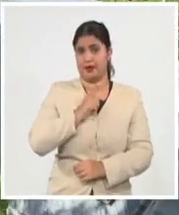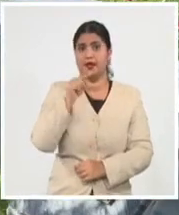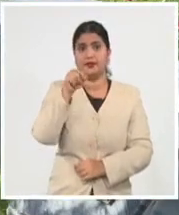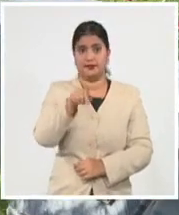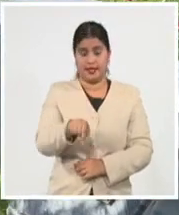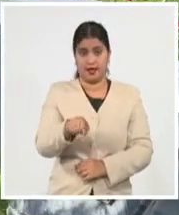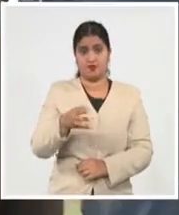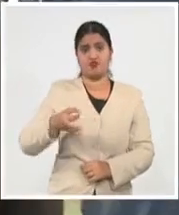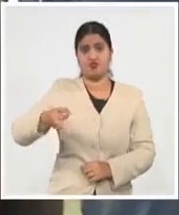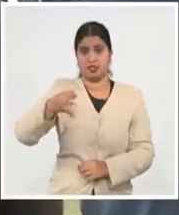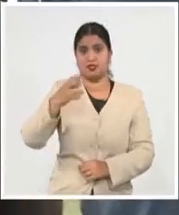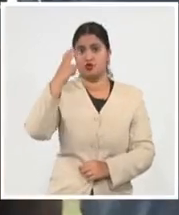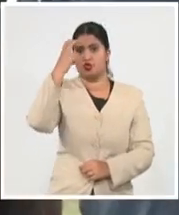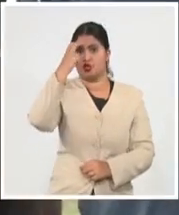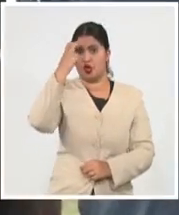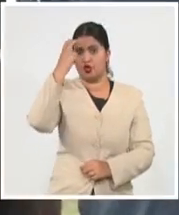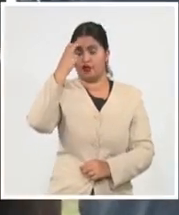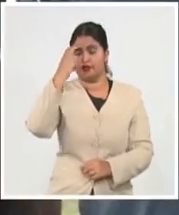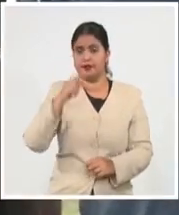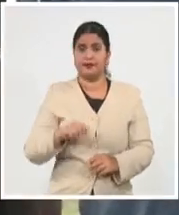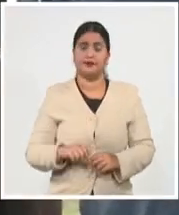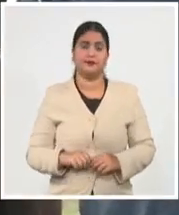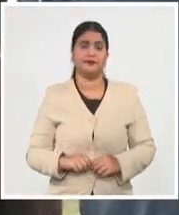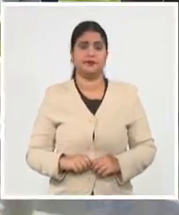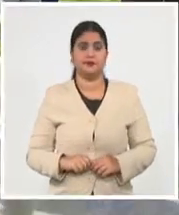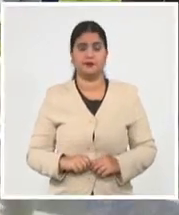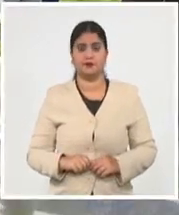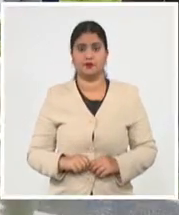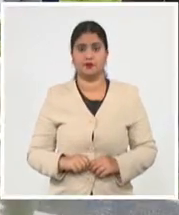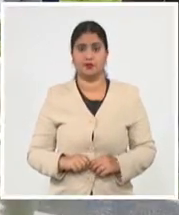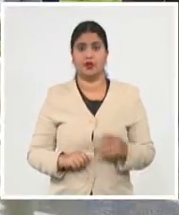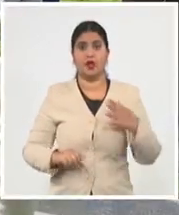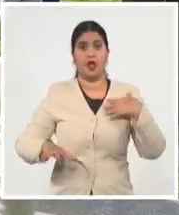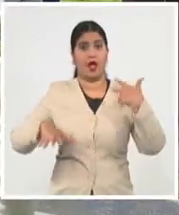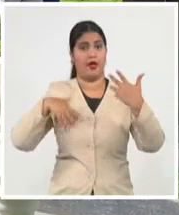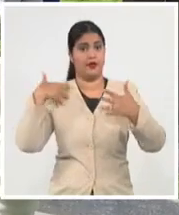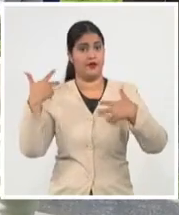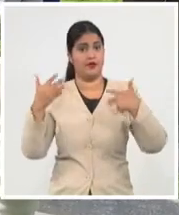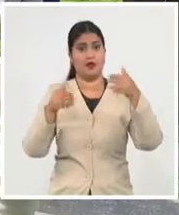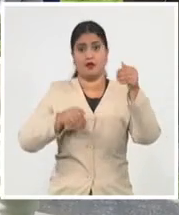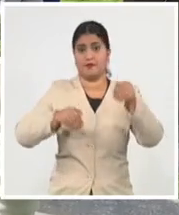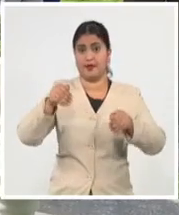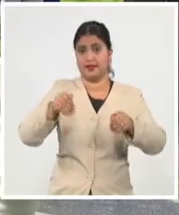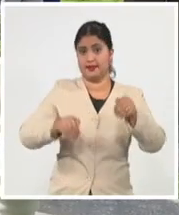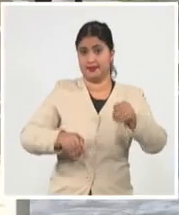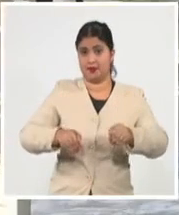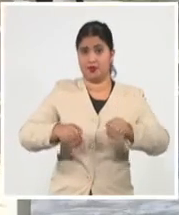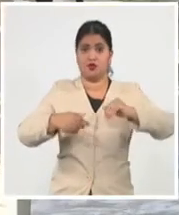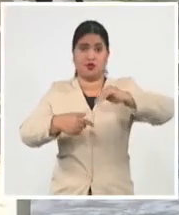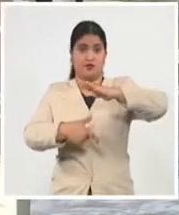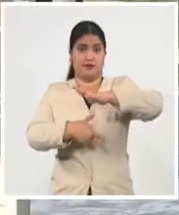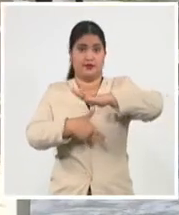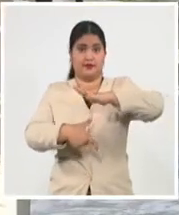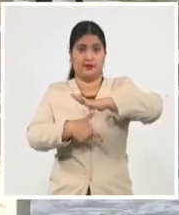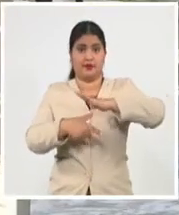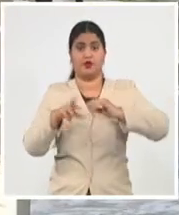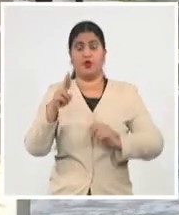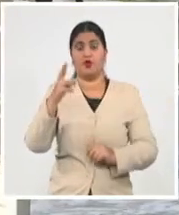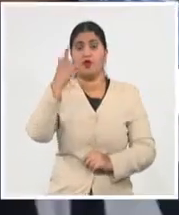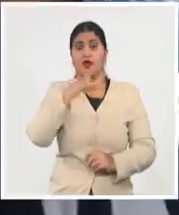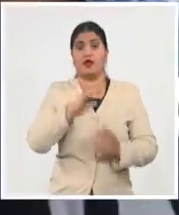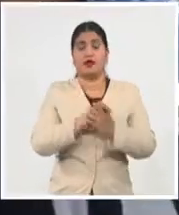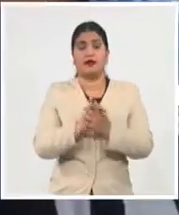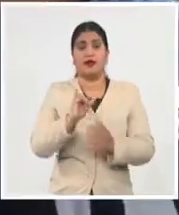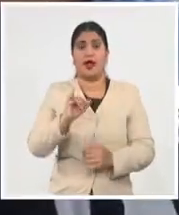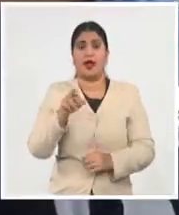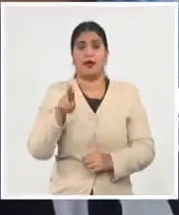Fran País García. El acto de homenaje estuvo presidido por el viceprimer ministro y comandante de la Revolución, Ramiro Valdés